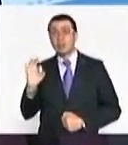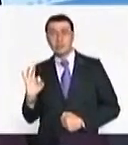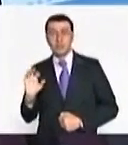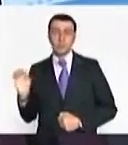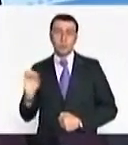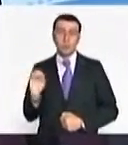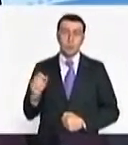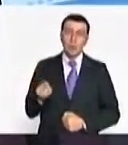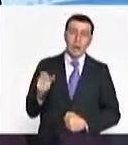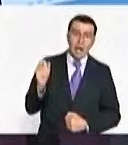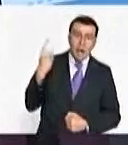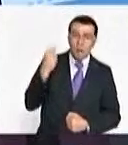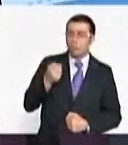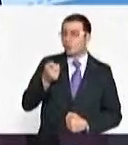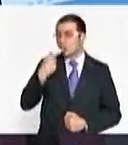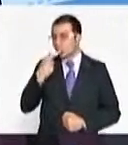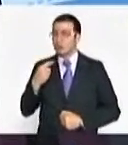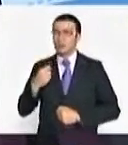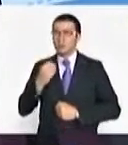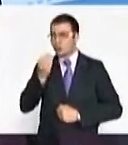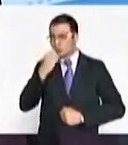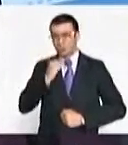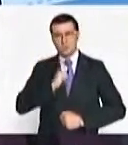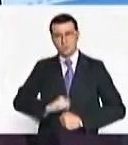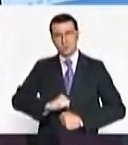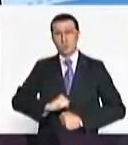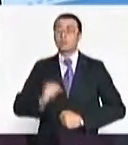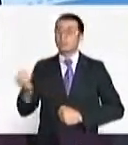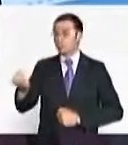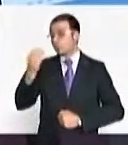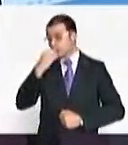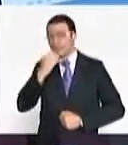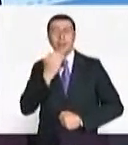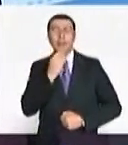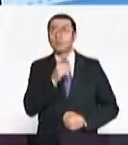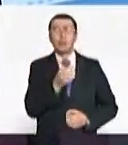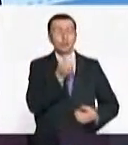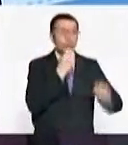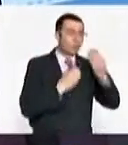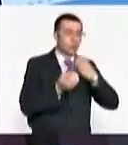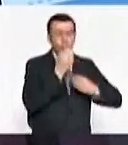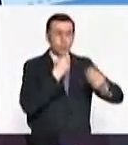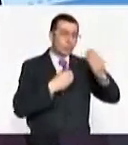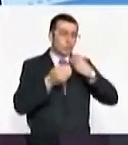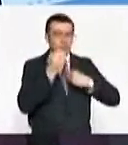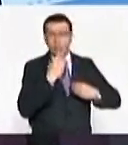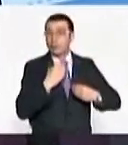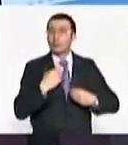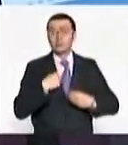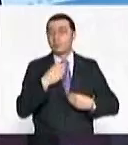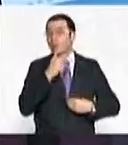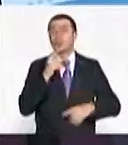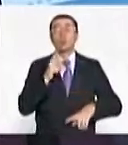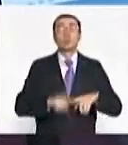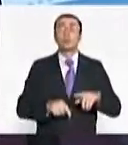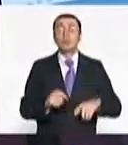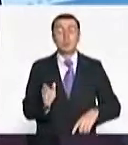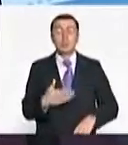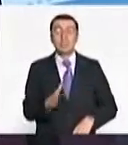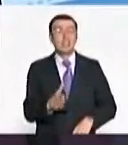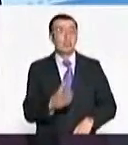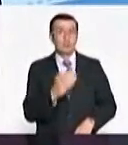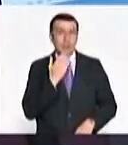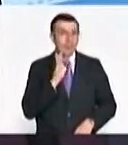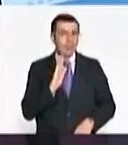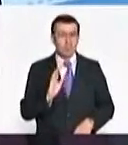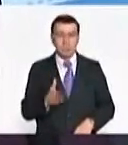un determinado oligoelemento. Es decir, si yo en mi alimentación o el lugar en el que vivo no puedo tener un acceso adecuado al consumo de